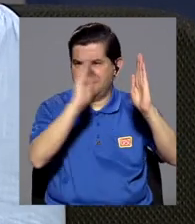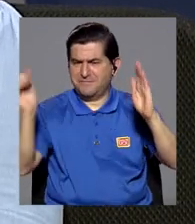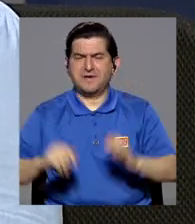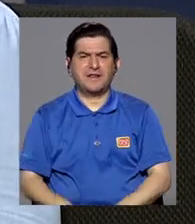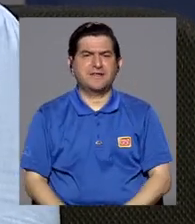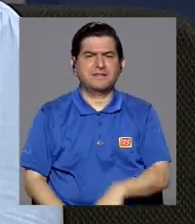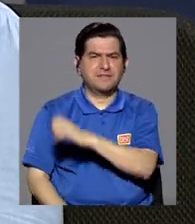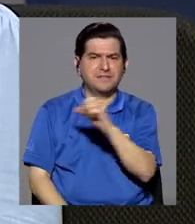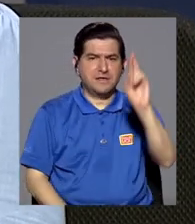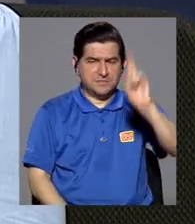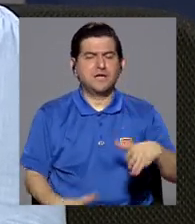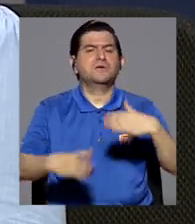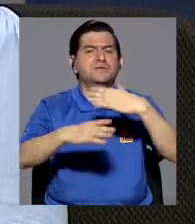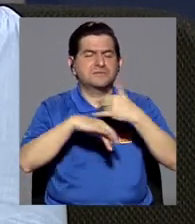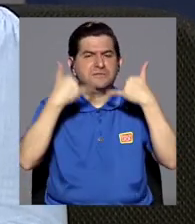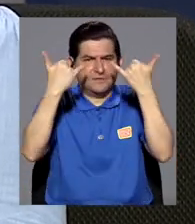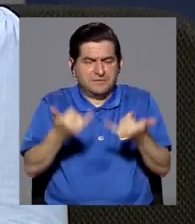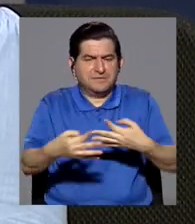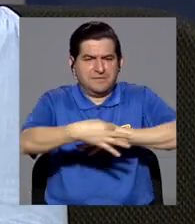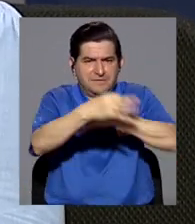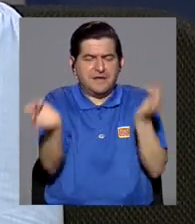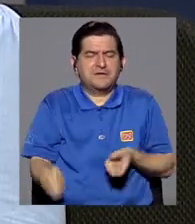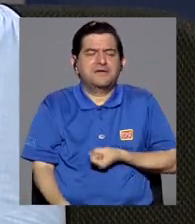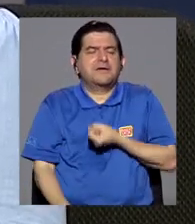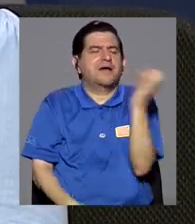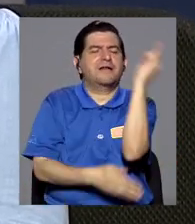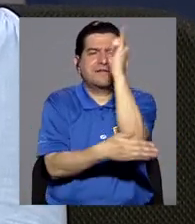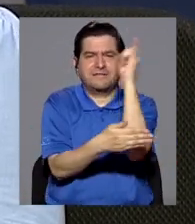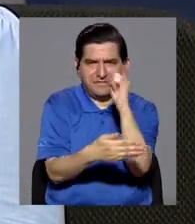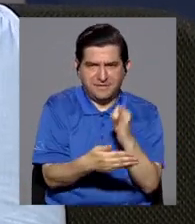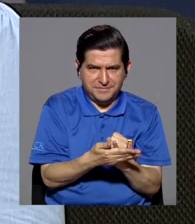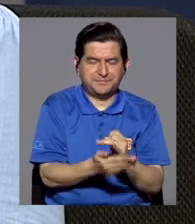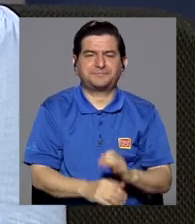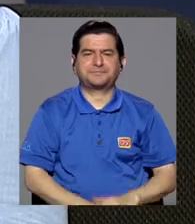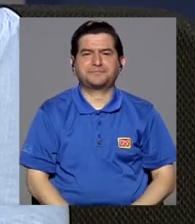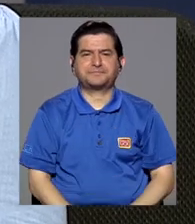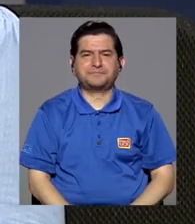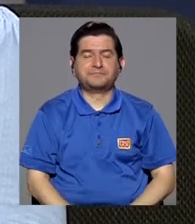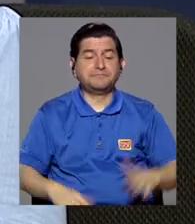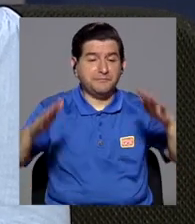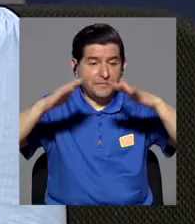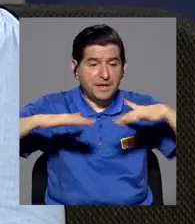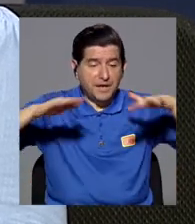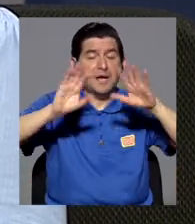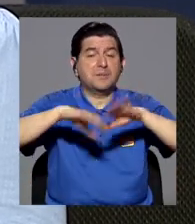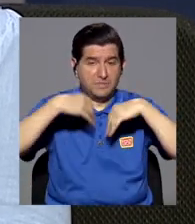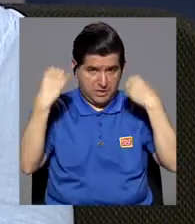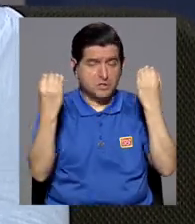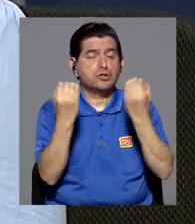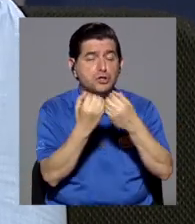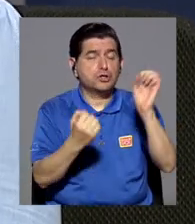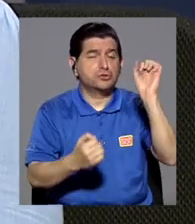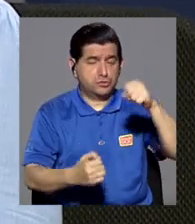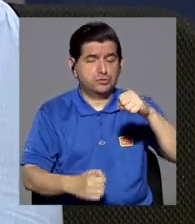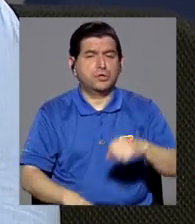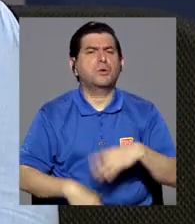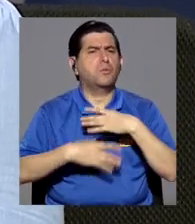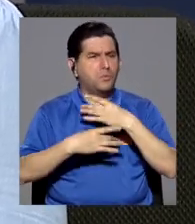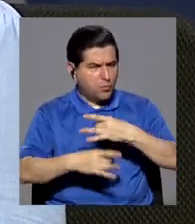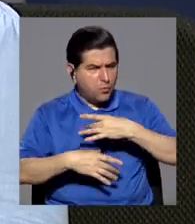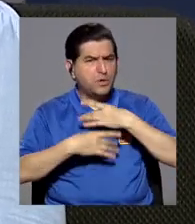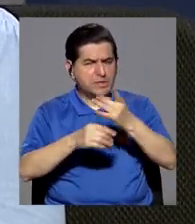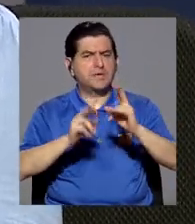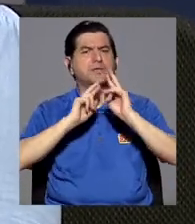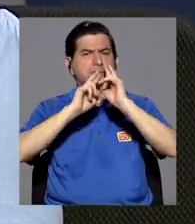en costa rica hemos hecho este talleres de expresión artística en ambientes organizacionales y es